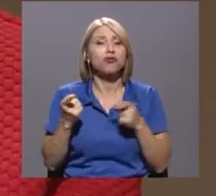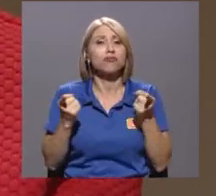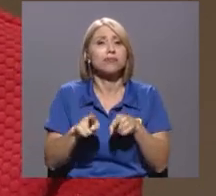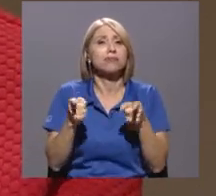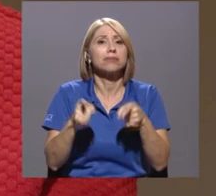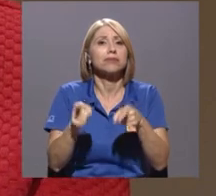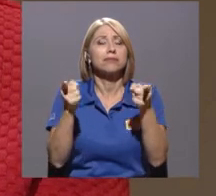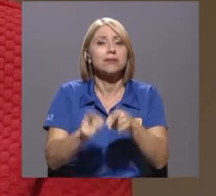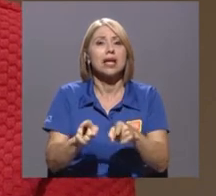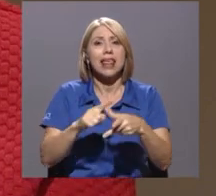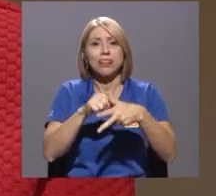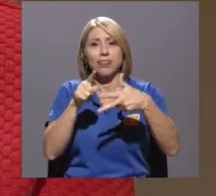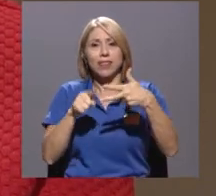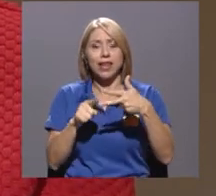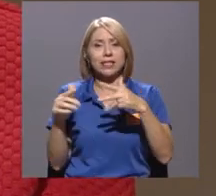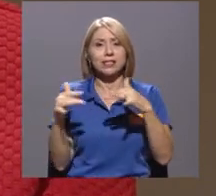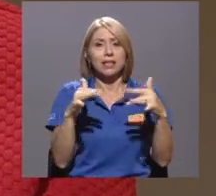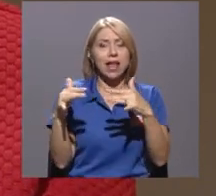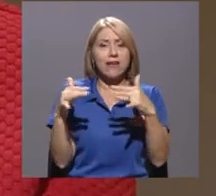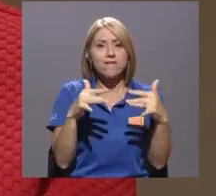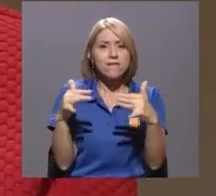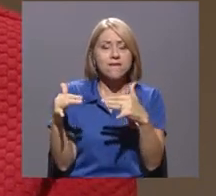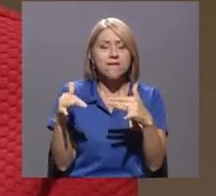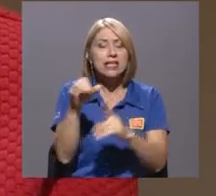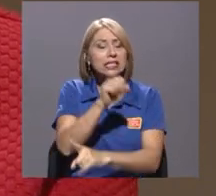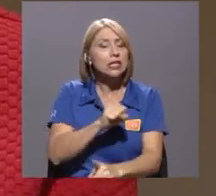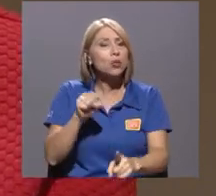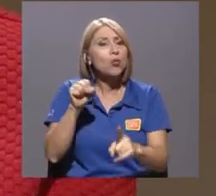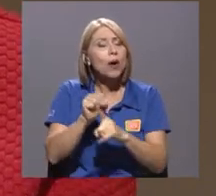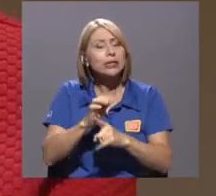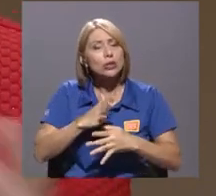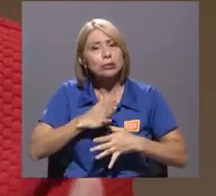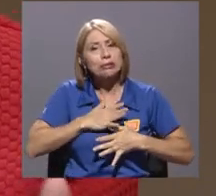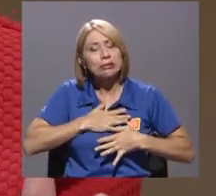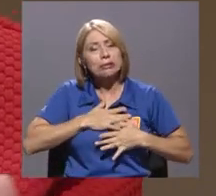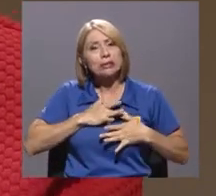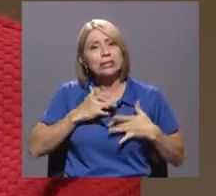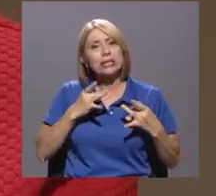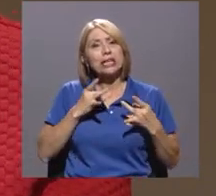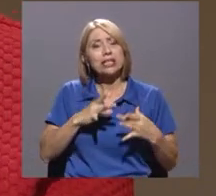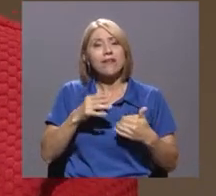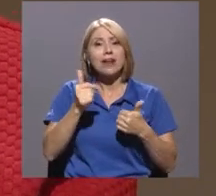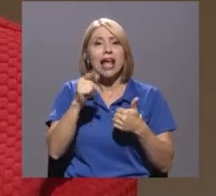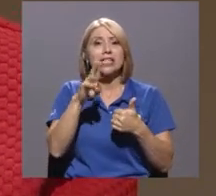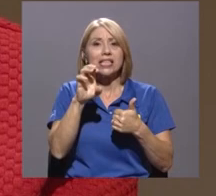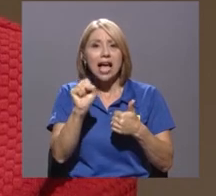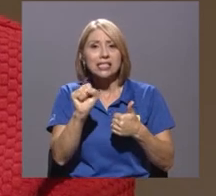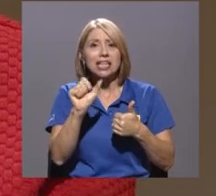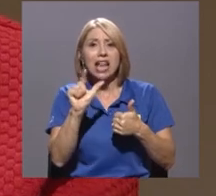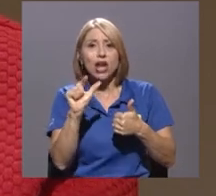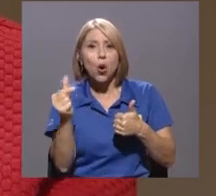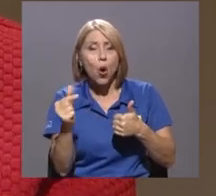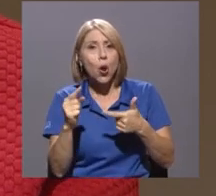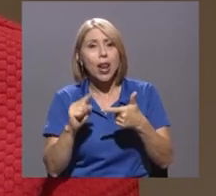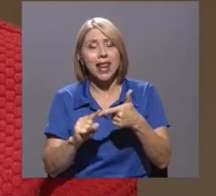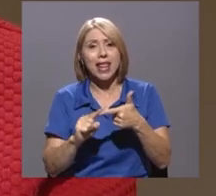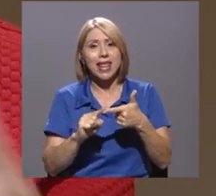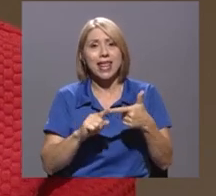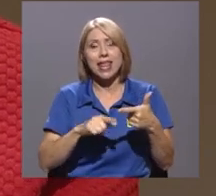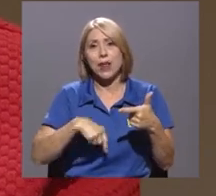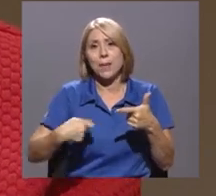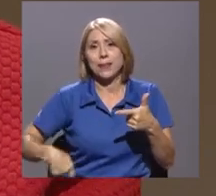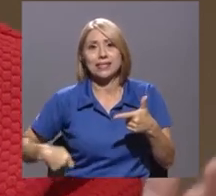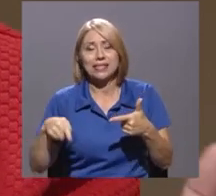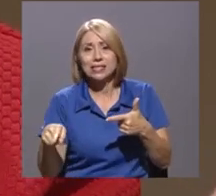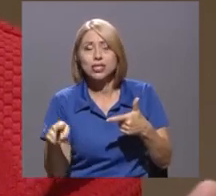devastadora y una situación que ya llegó y contratar no querían cambiar pero